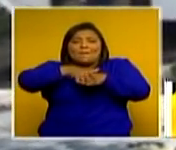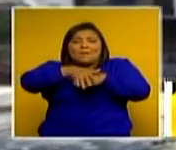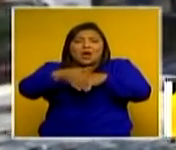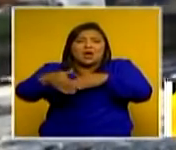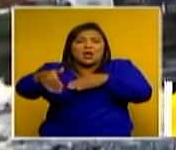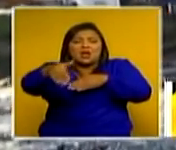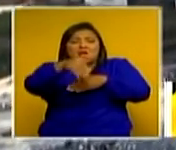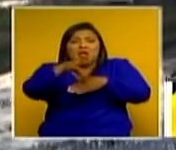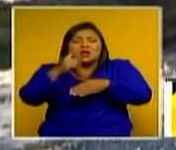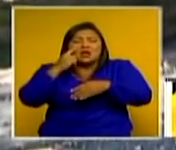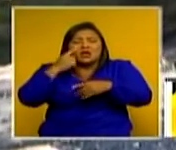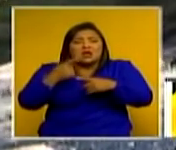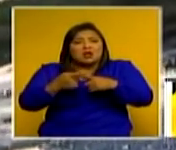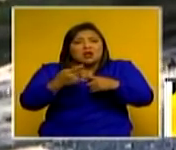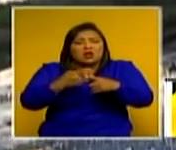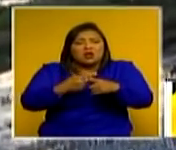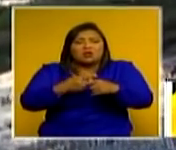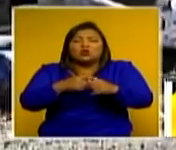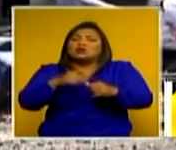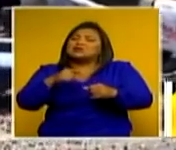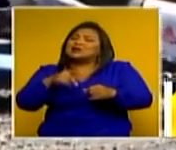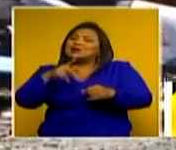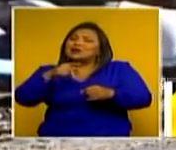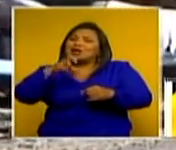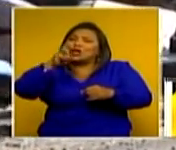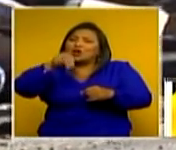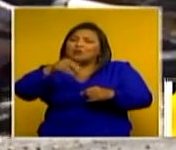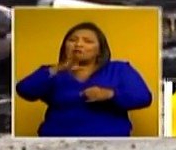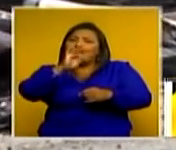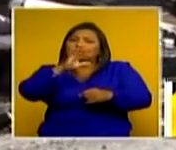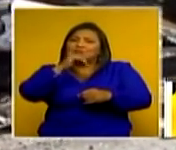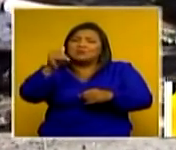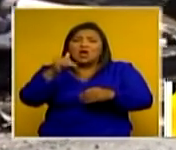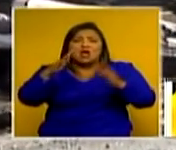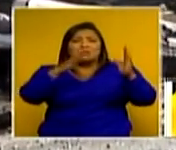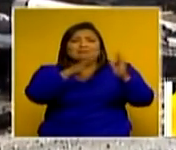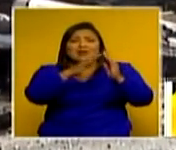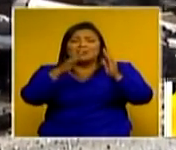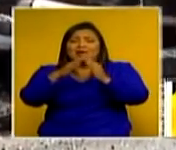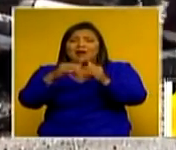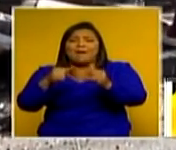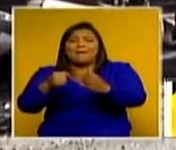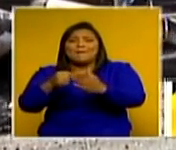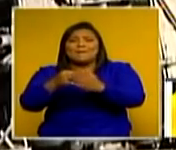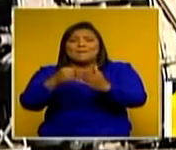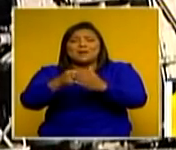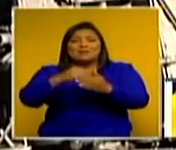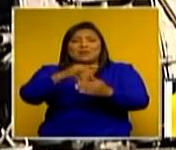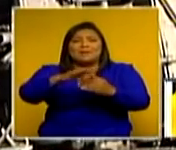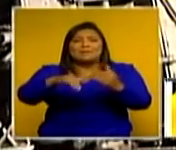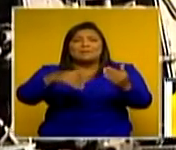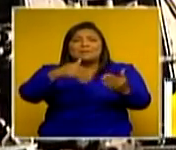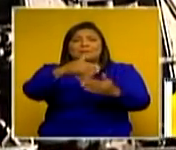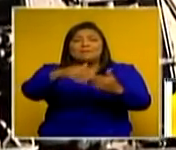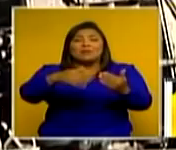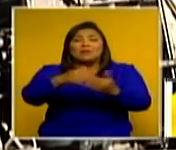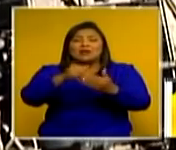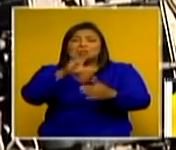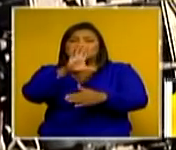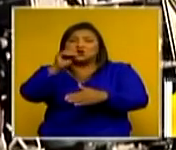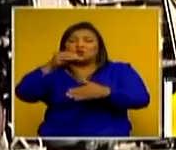tengo el carmen en el kilómetro ocho y medio contra las viviendas se dio para posteriormente volcar y arrastrarse unos